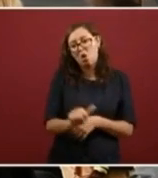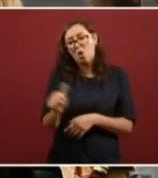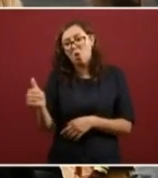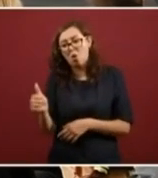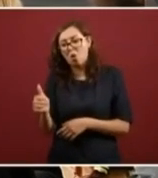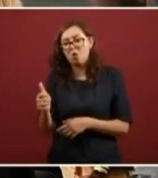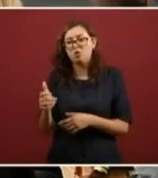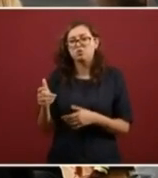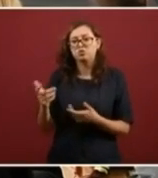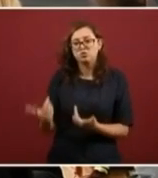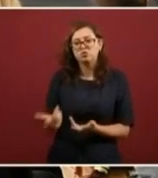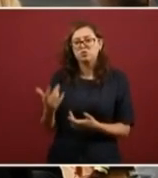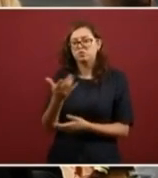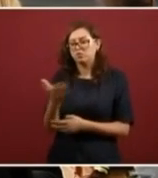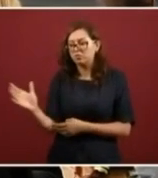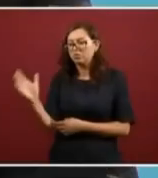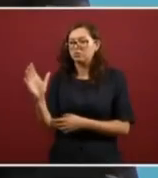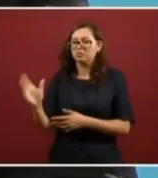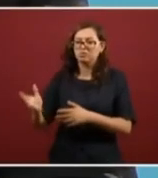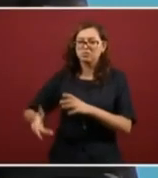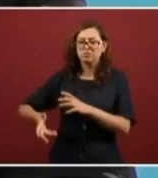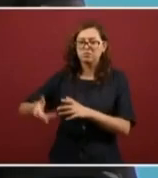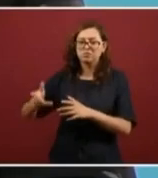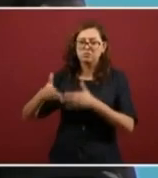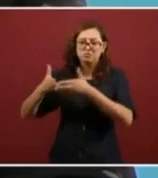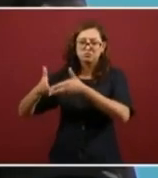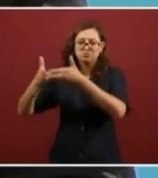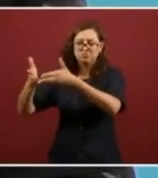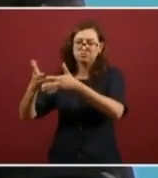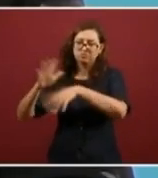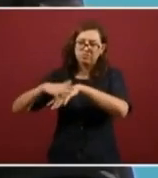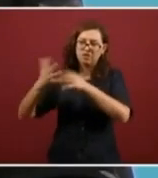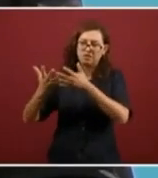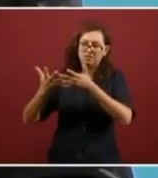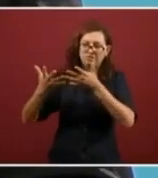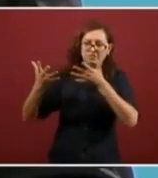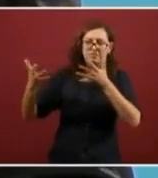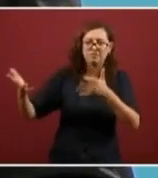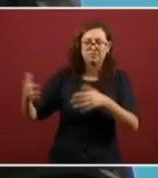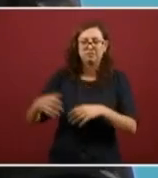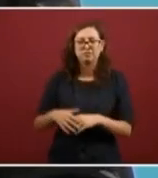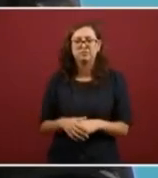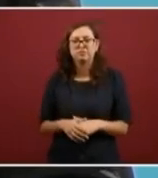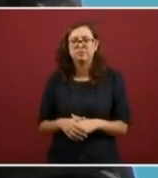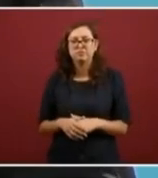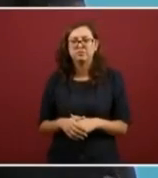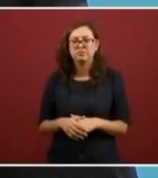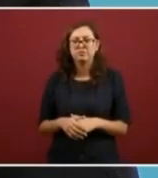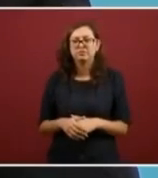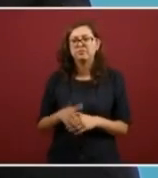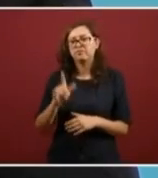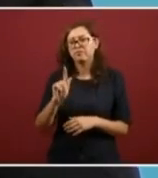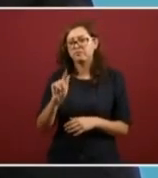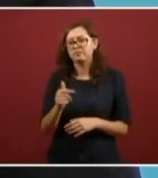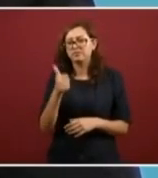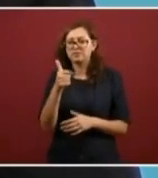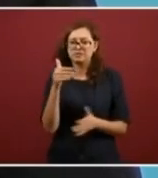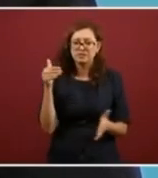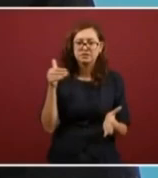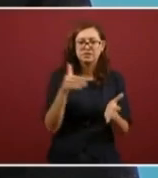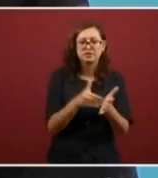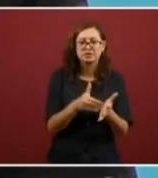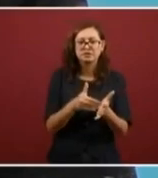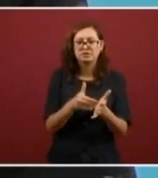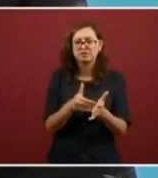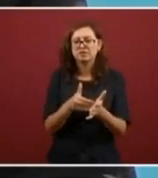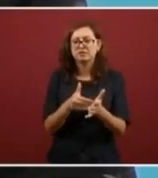del esfuerzo está entre acuacultura y pesca de extracción en embarcaciones mayores. De las 76,000 embarcaciones que tenemos